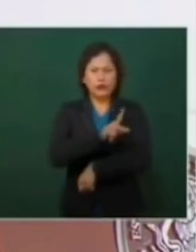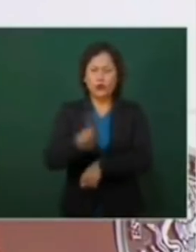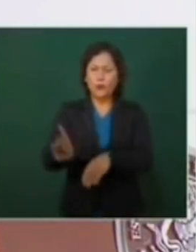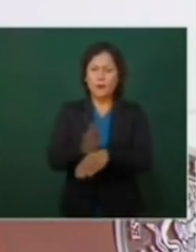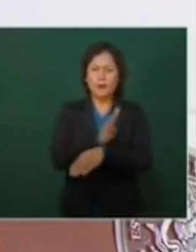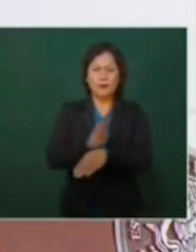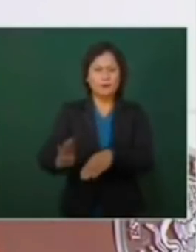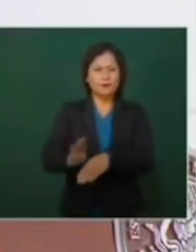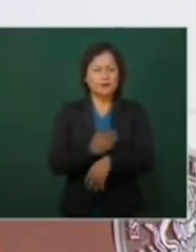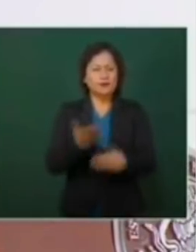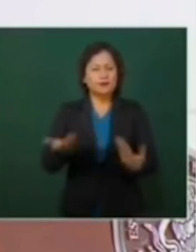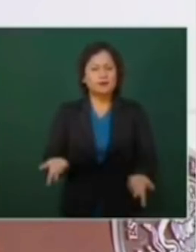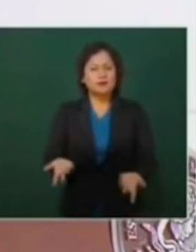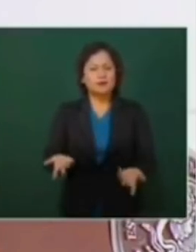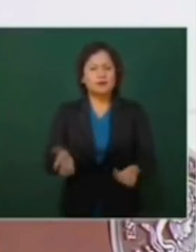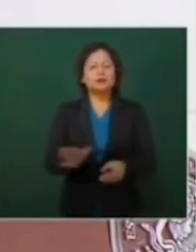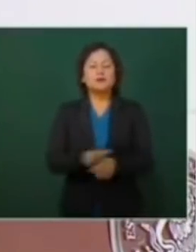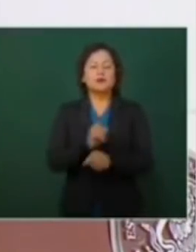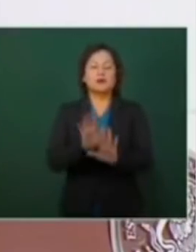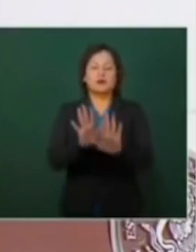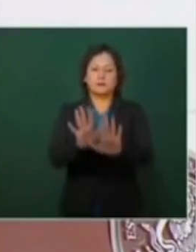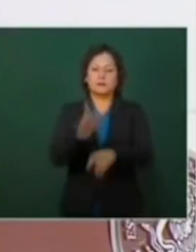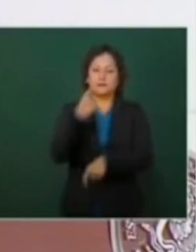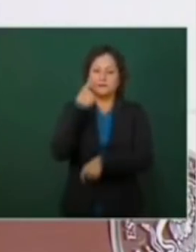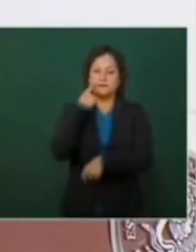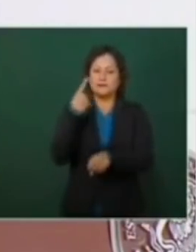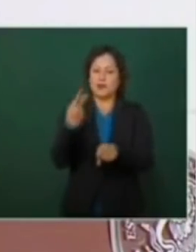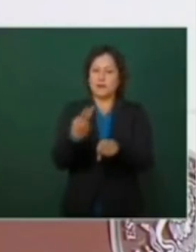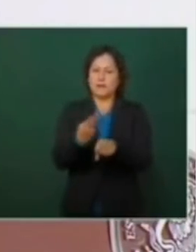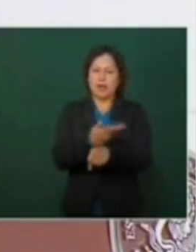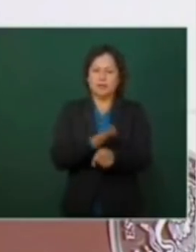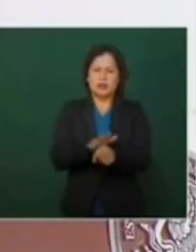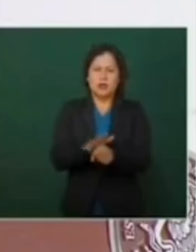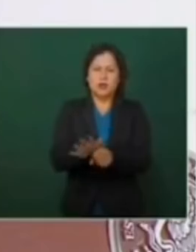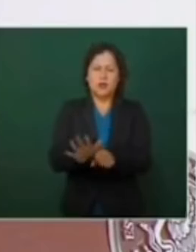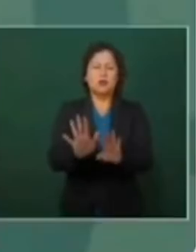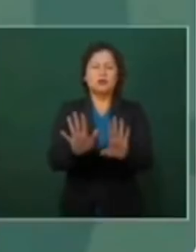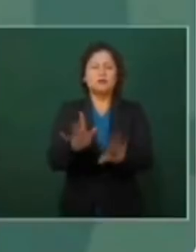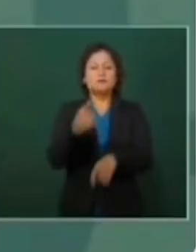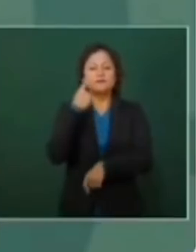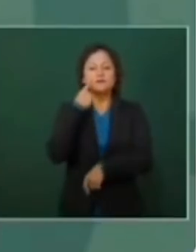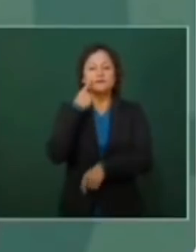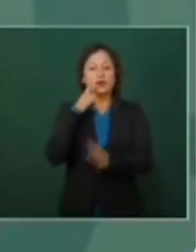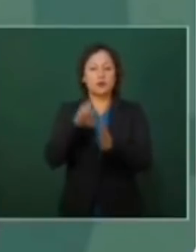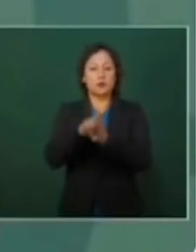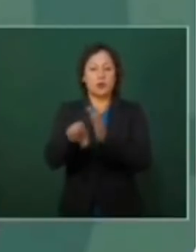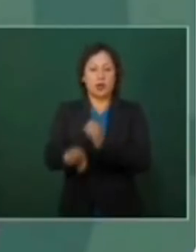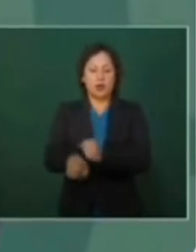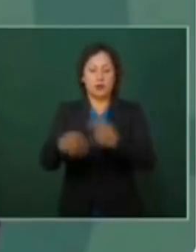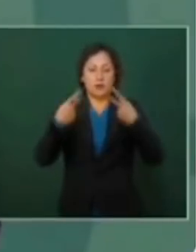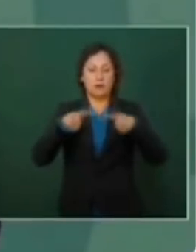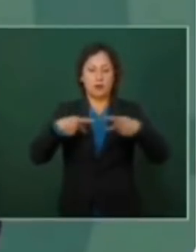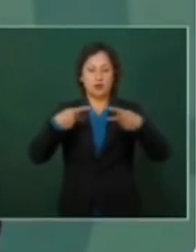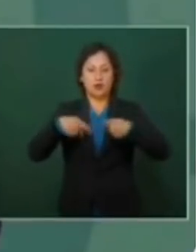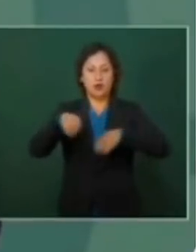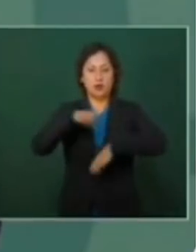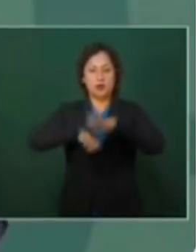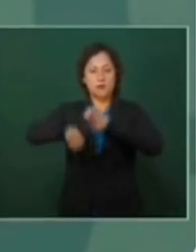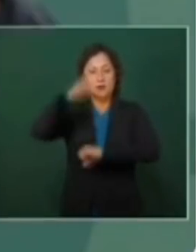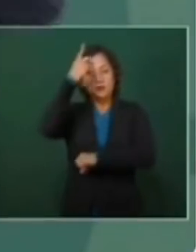porque qué es lo que sucede el empresario si no tiene dimensión social